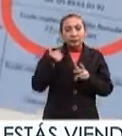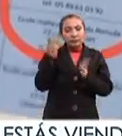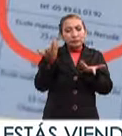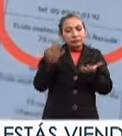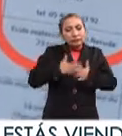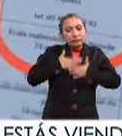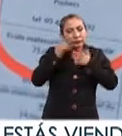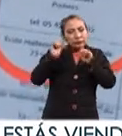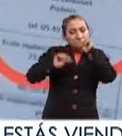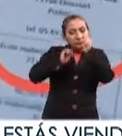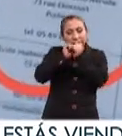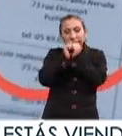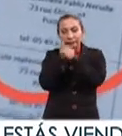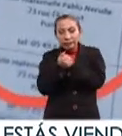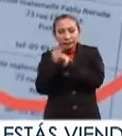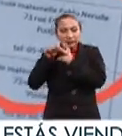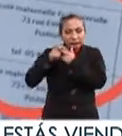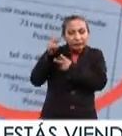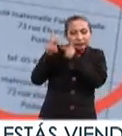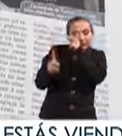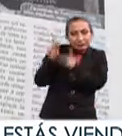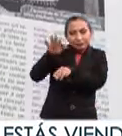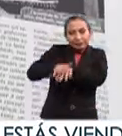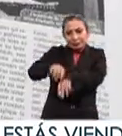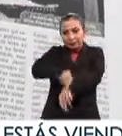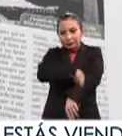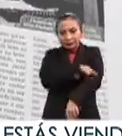agarrar confianza y empezar a platicar más.